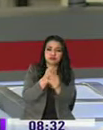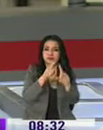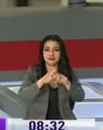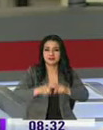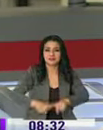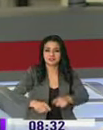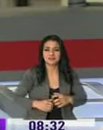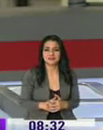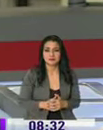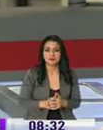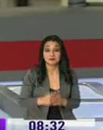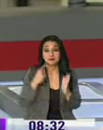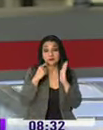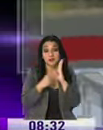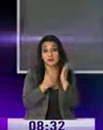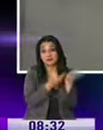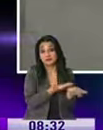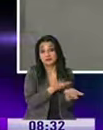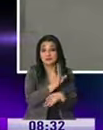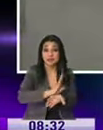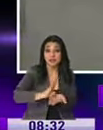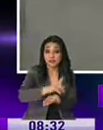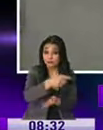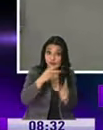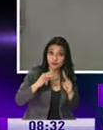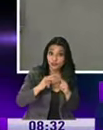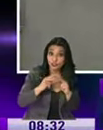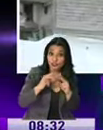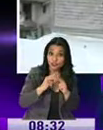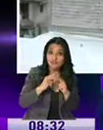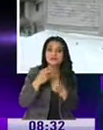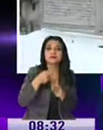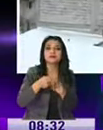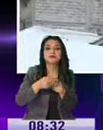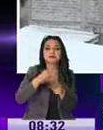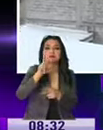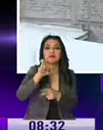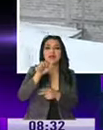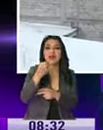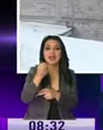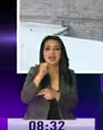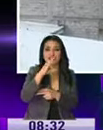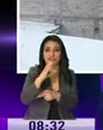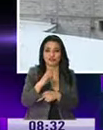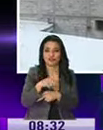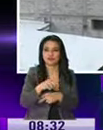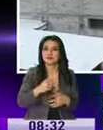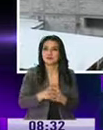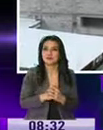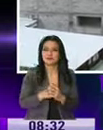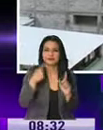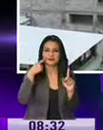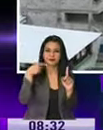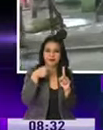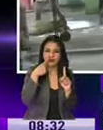¿no? Ejemplo de este no conocía, San Enrique de Velasco. Ahí nos estaba relatando uno de los vecinos que se quedó